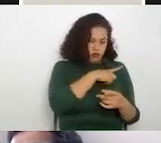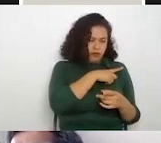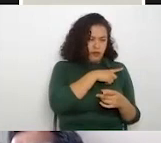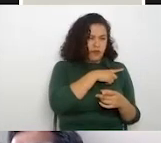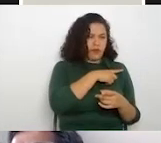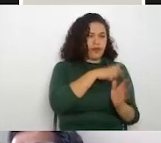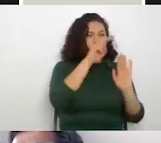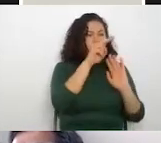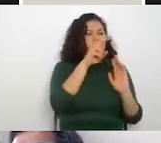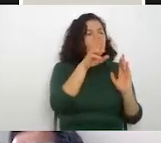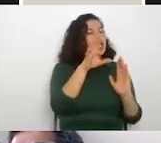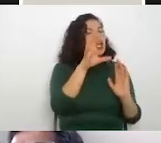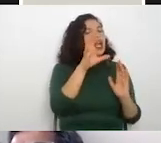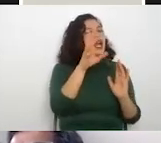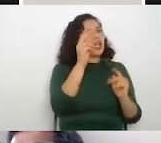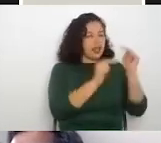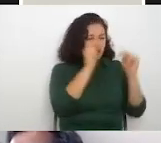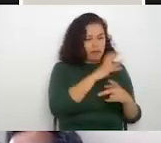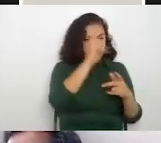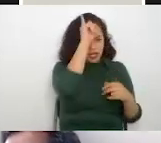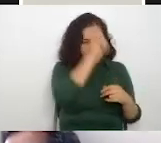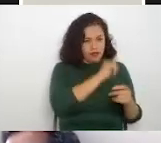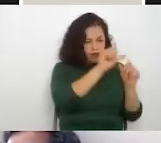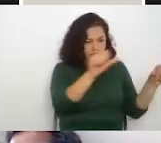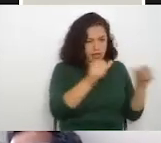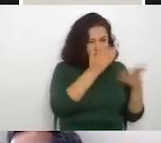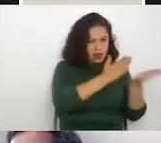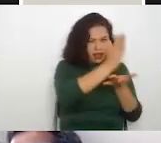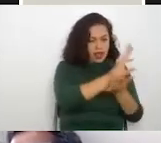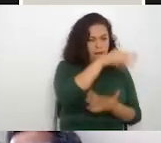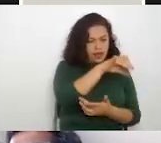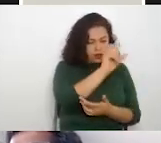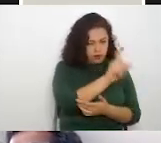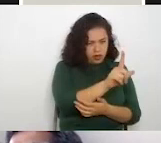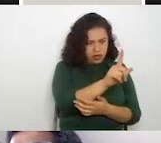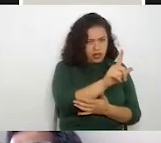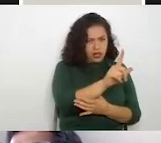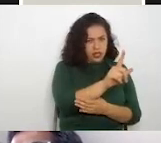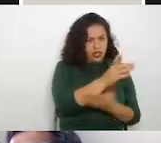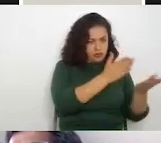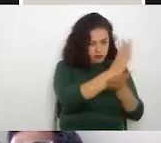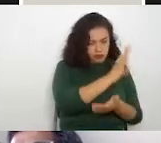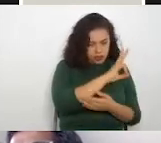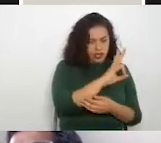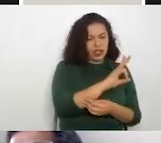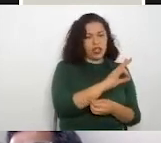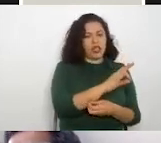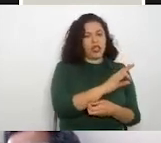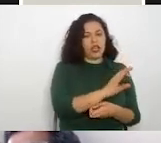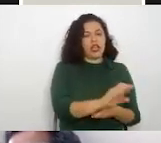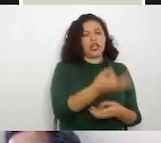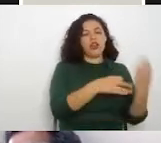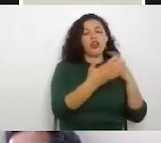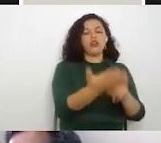pide que cada jefe de área tenga acceso al manual, que se tenga a la vista y de